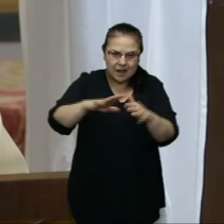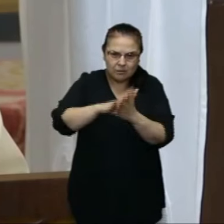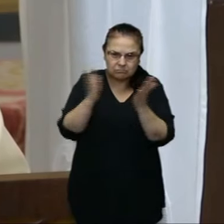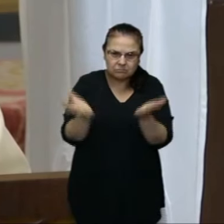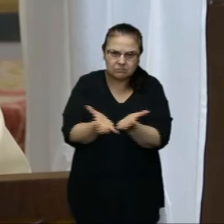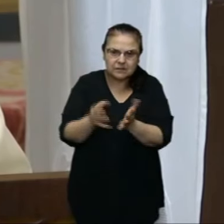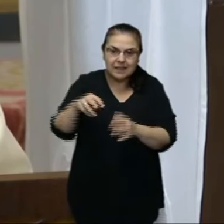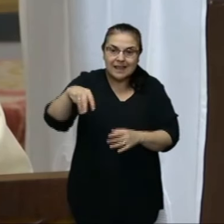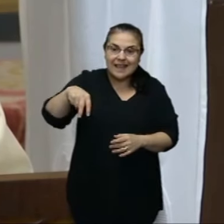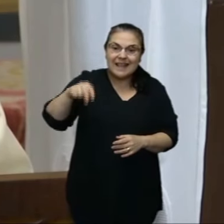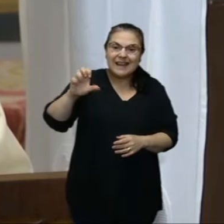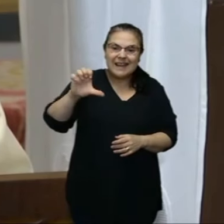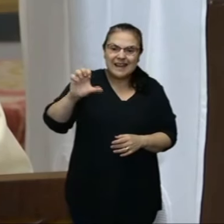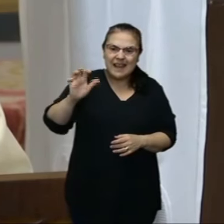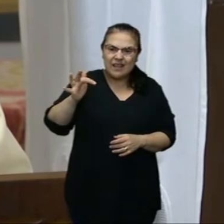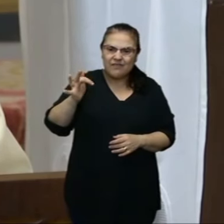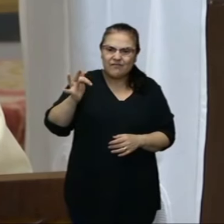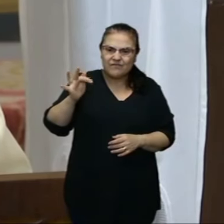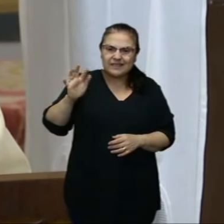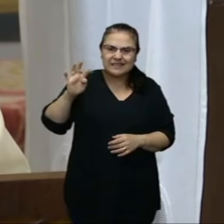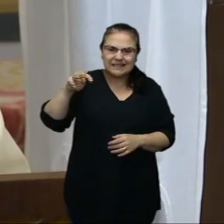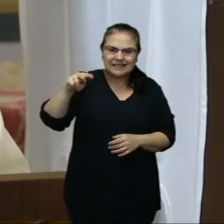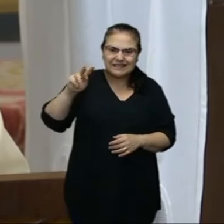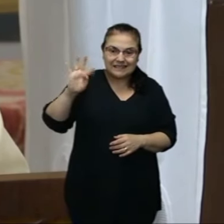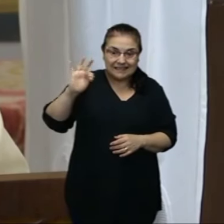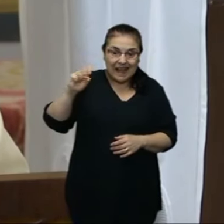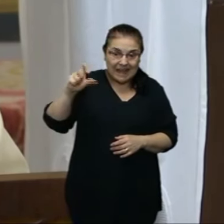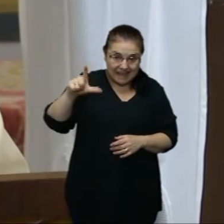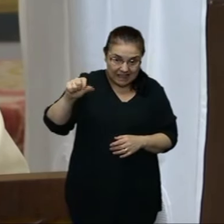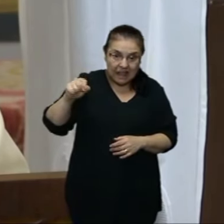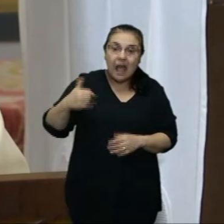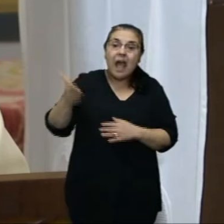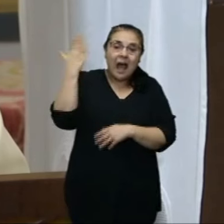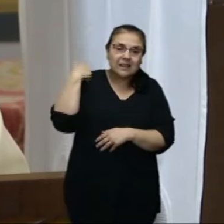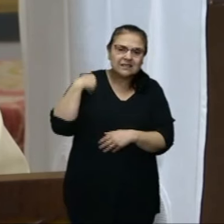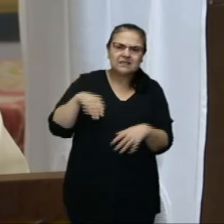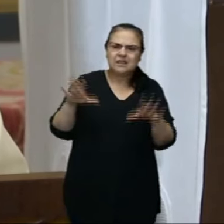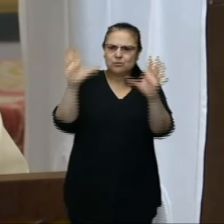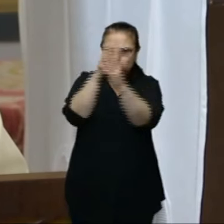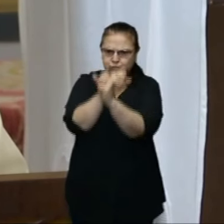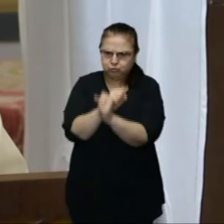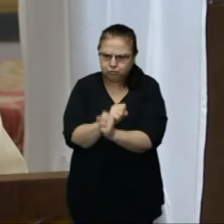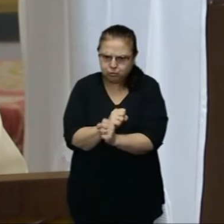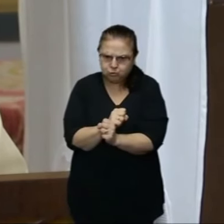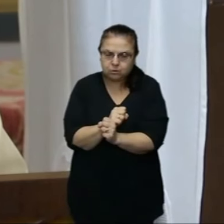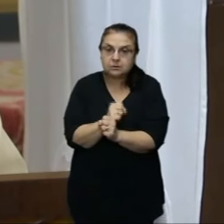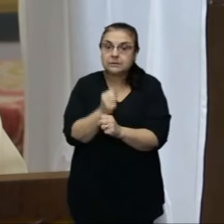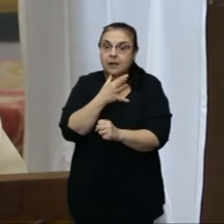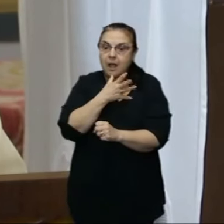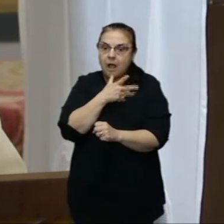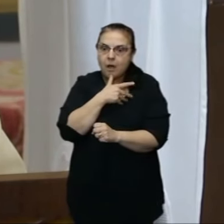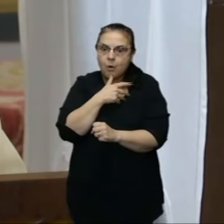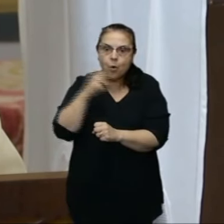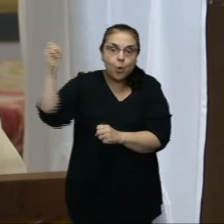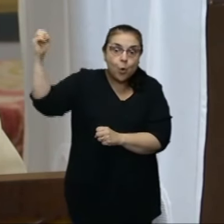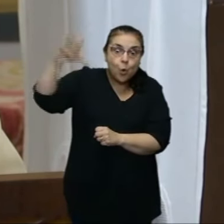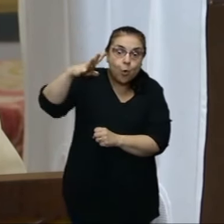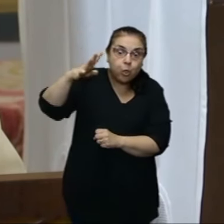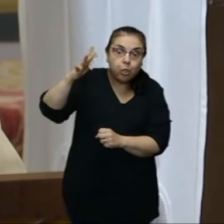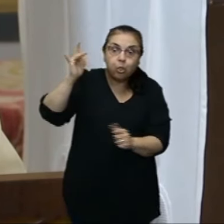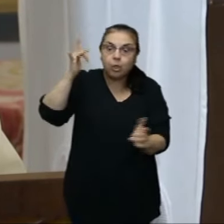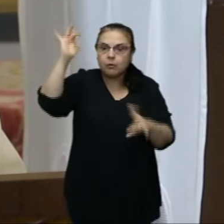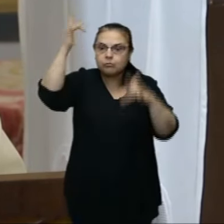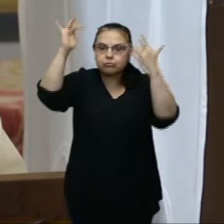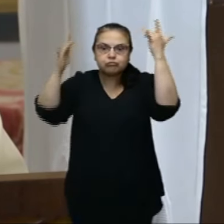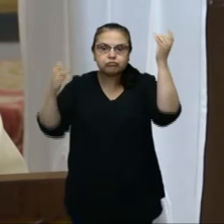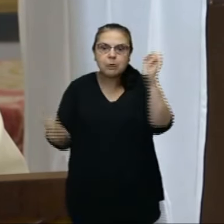sido iluminada, estaba en tinieblas y en sombras de muerte, y ha visto como una luz brillante apareció